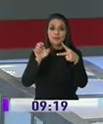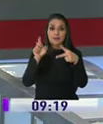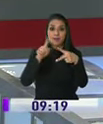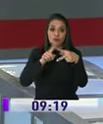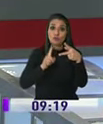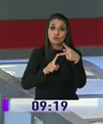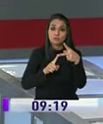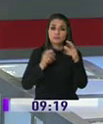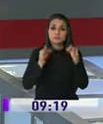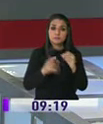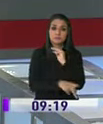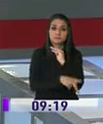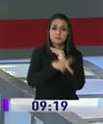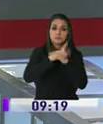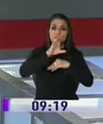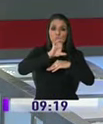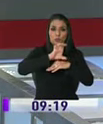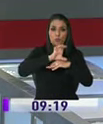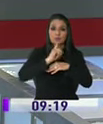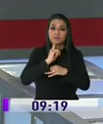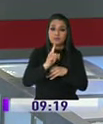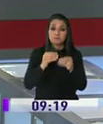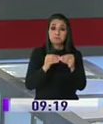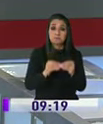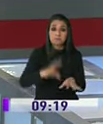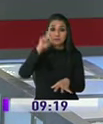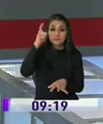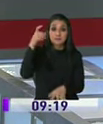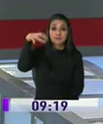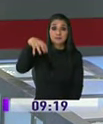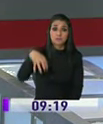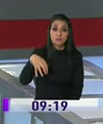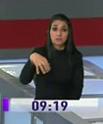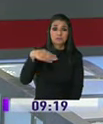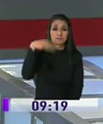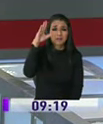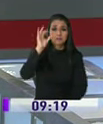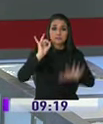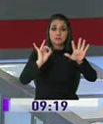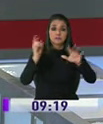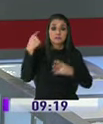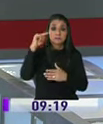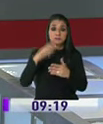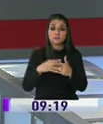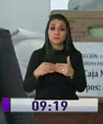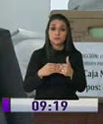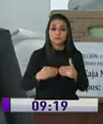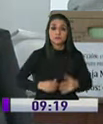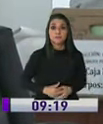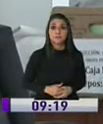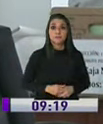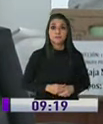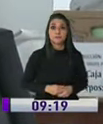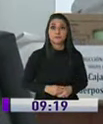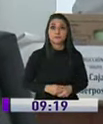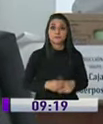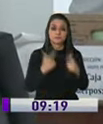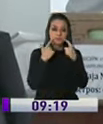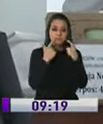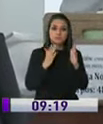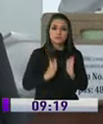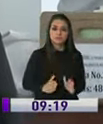habría cometido en Petroecuador. Se habla de un perjuicio al Estado ecuatoriano de más de 7 millones de dólares. El fiscal